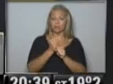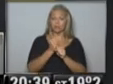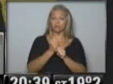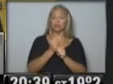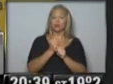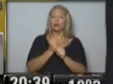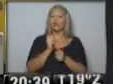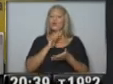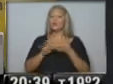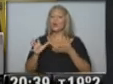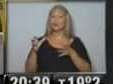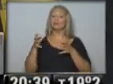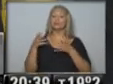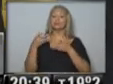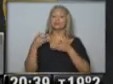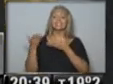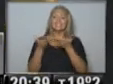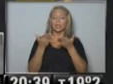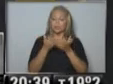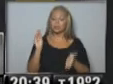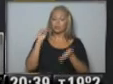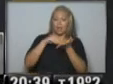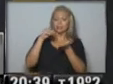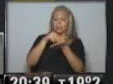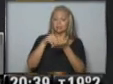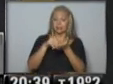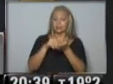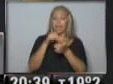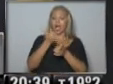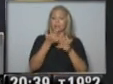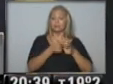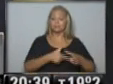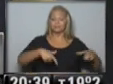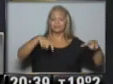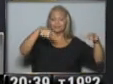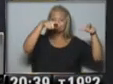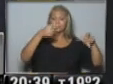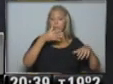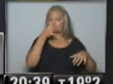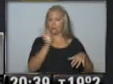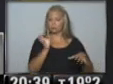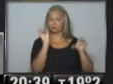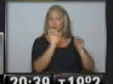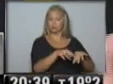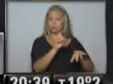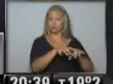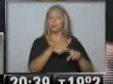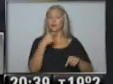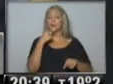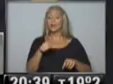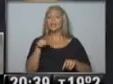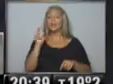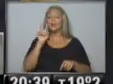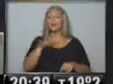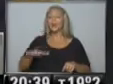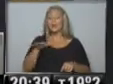servicios adicionales para la limpieza, vamos a poner volquetes porque vemos que los barrios afectados, los vecinos están